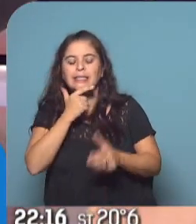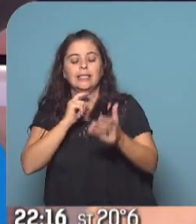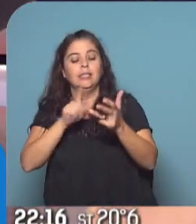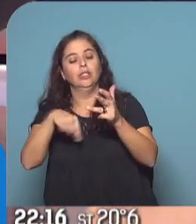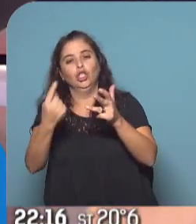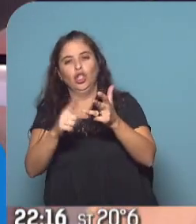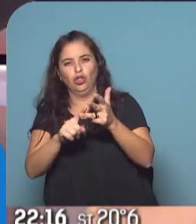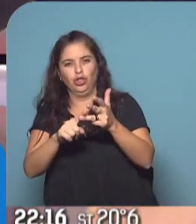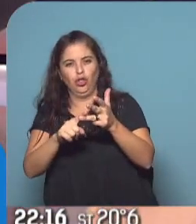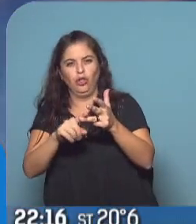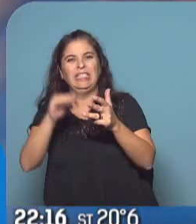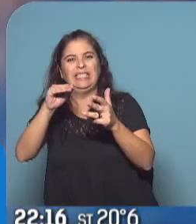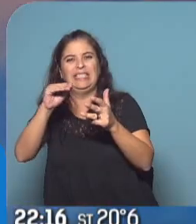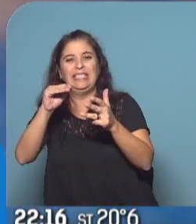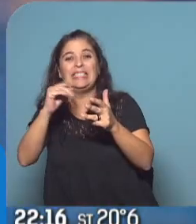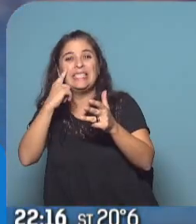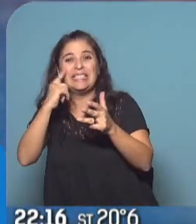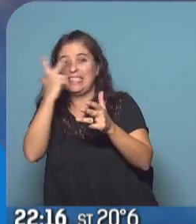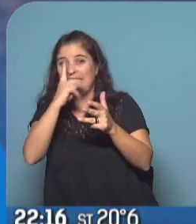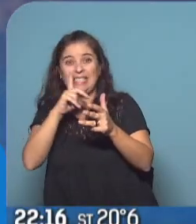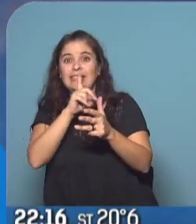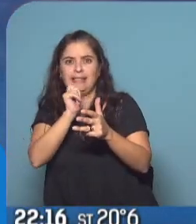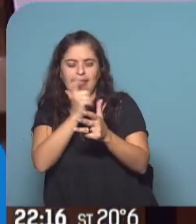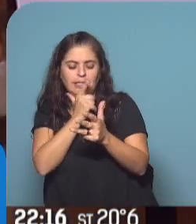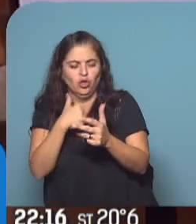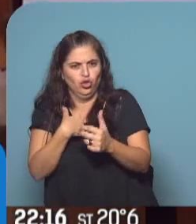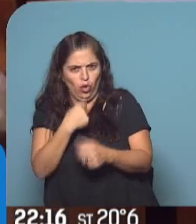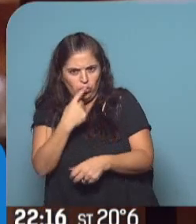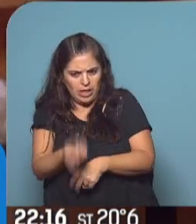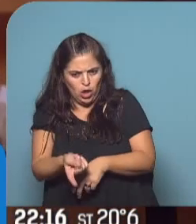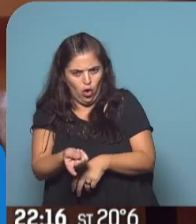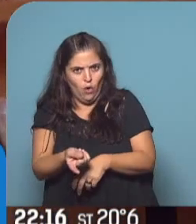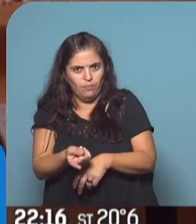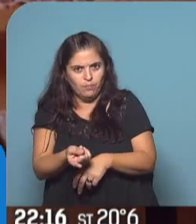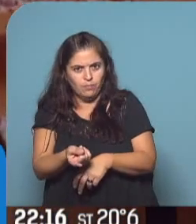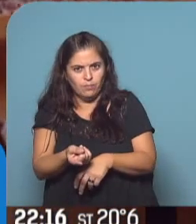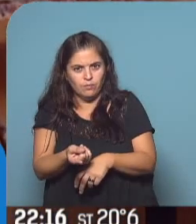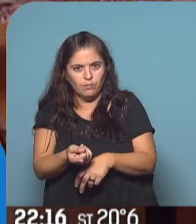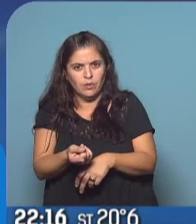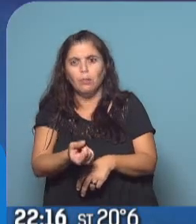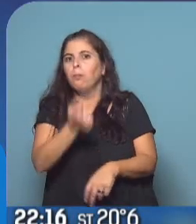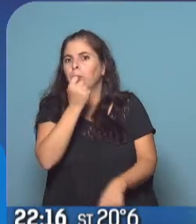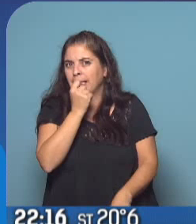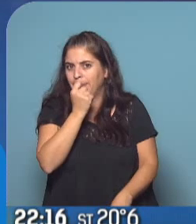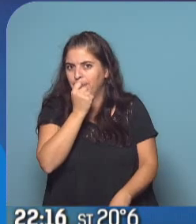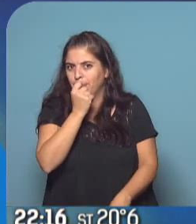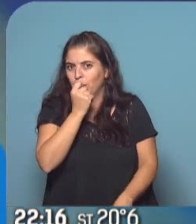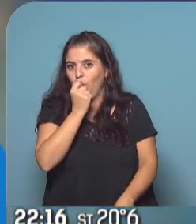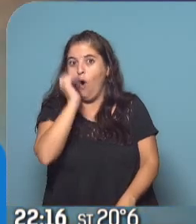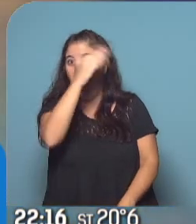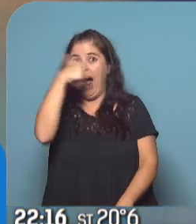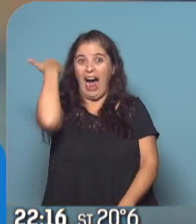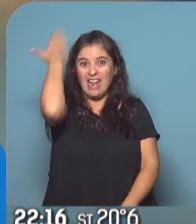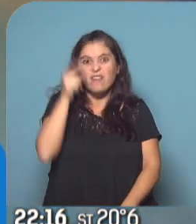pero muy esquemática, digamos. ¿Qué papel juega el mayor productor de petróleo del mundo, que es Arabia Saudita? Y Arabia Saudita está